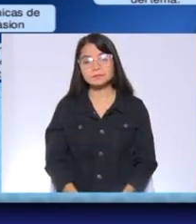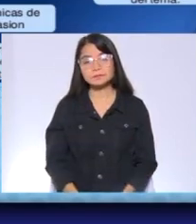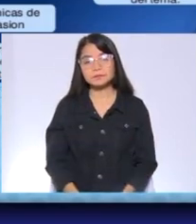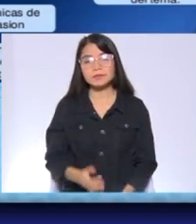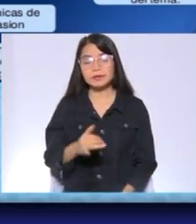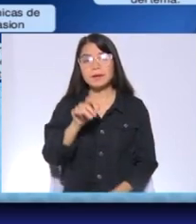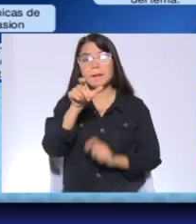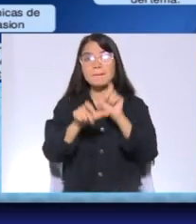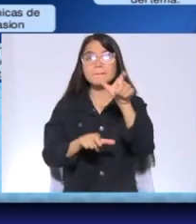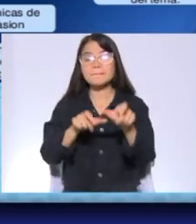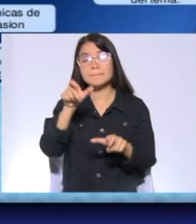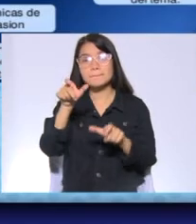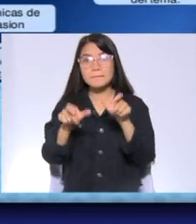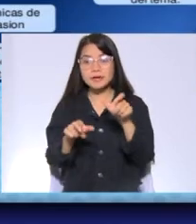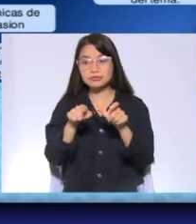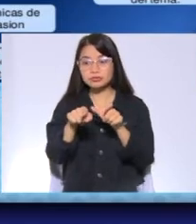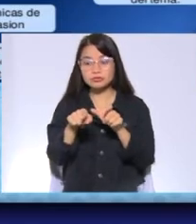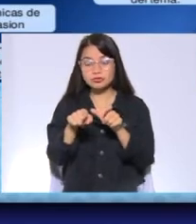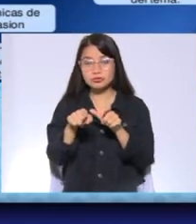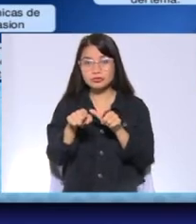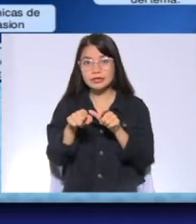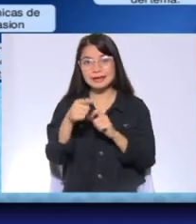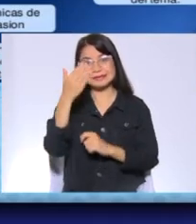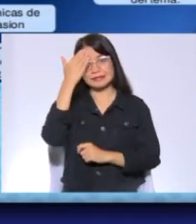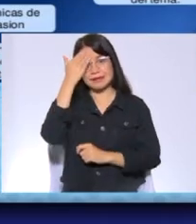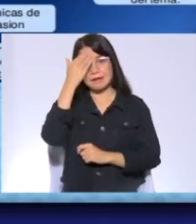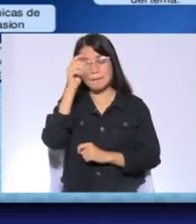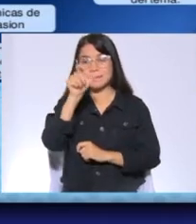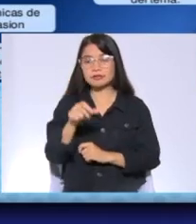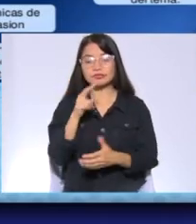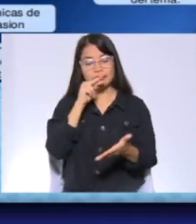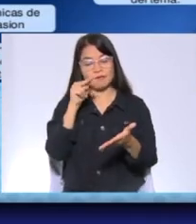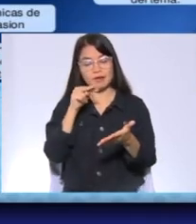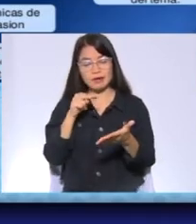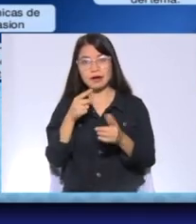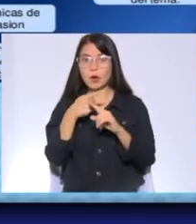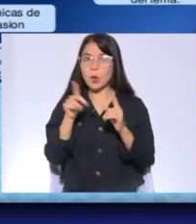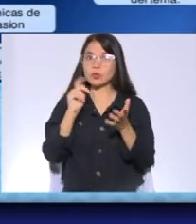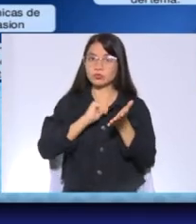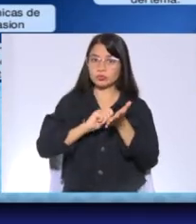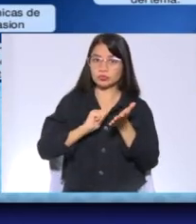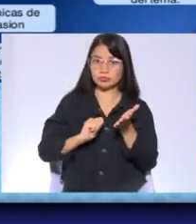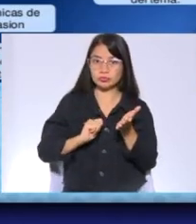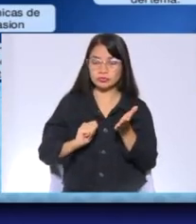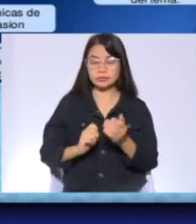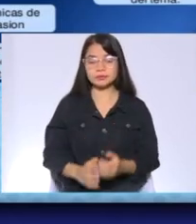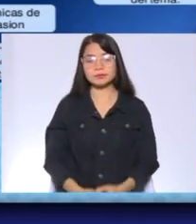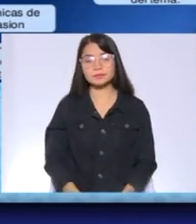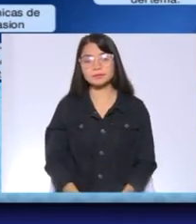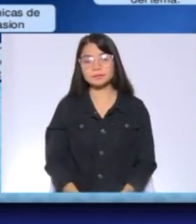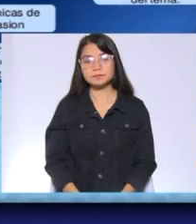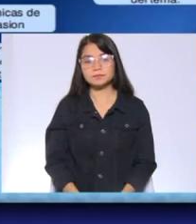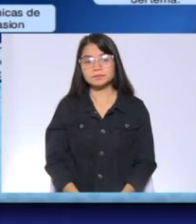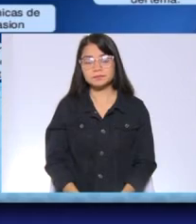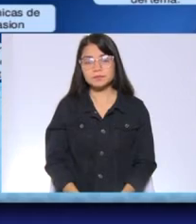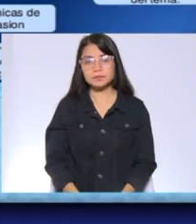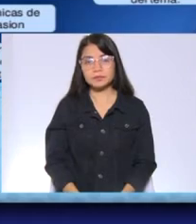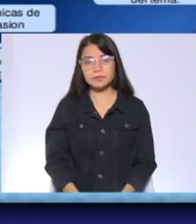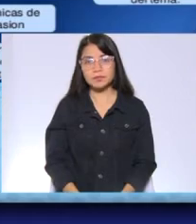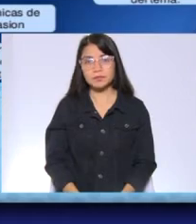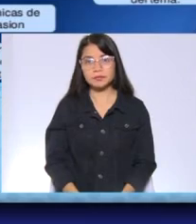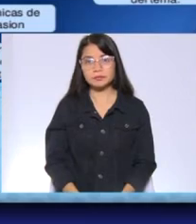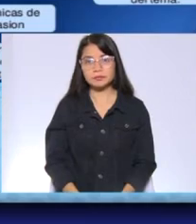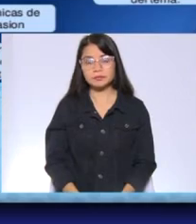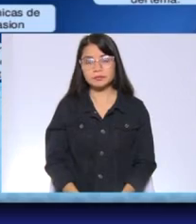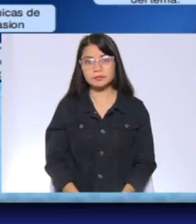a un receptor, debe utilizar técnicas de persuasión, y usa una función referencial apelativa. Es decir, él está